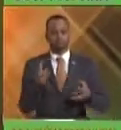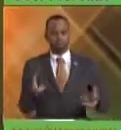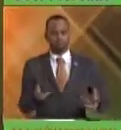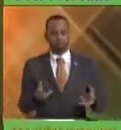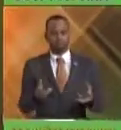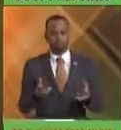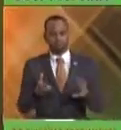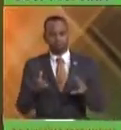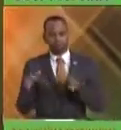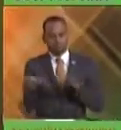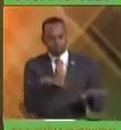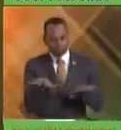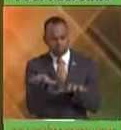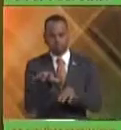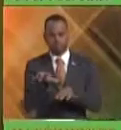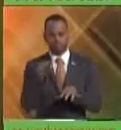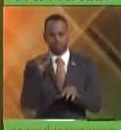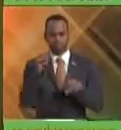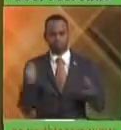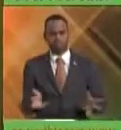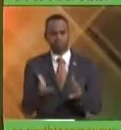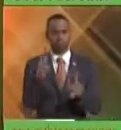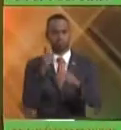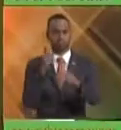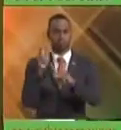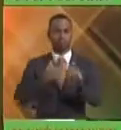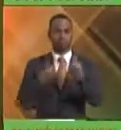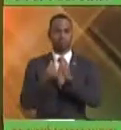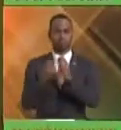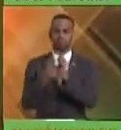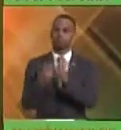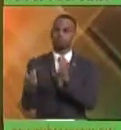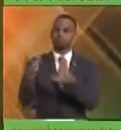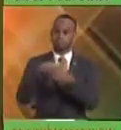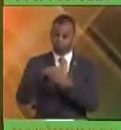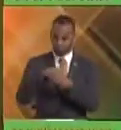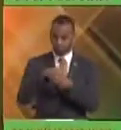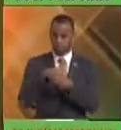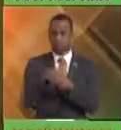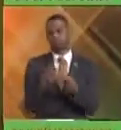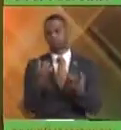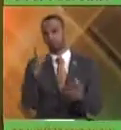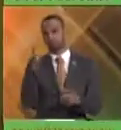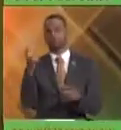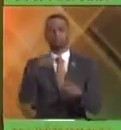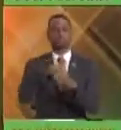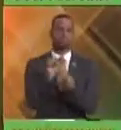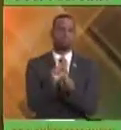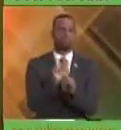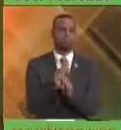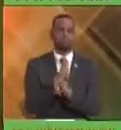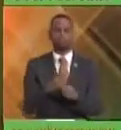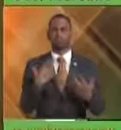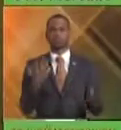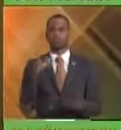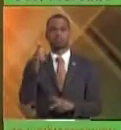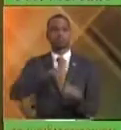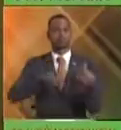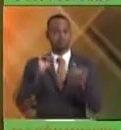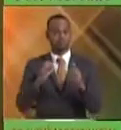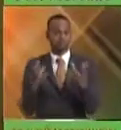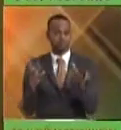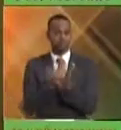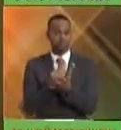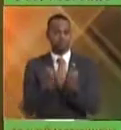prácticas inclusivas para personas con discapacidad ya sea para que esas personas puedan trabajar ya sea para que esas personas puedan acceder